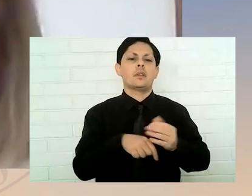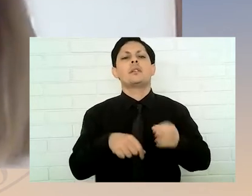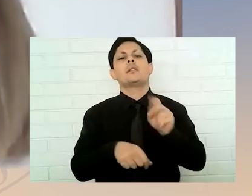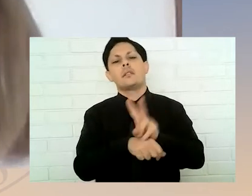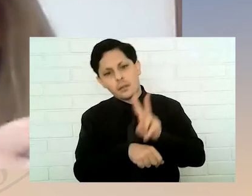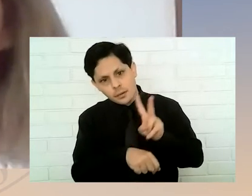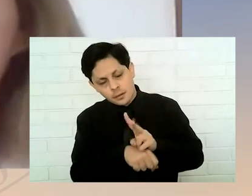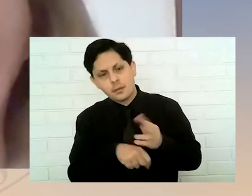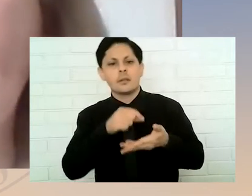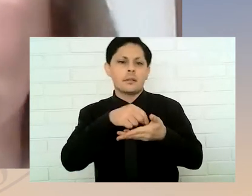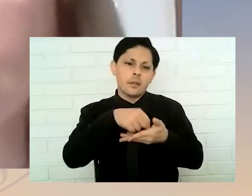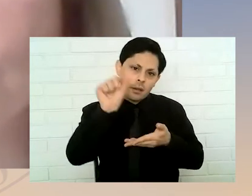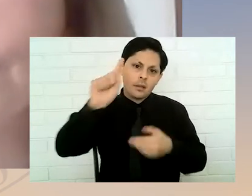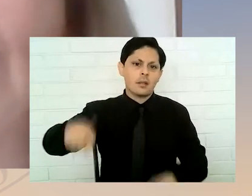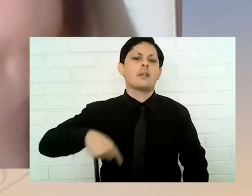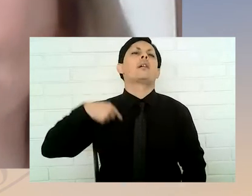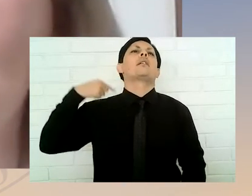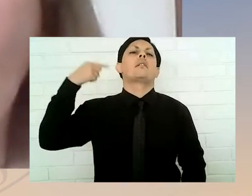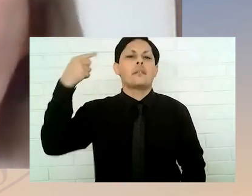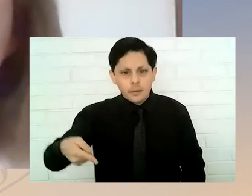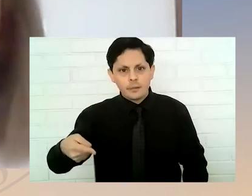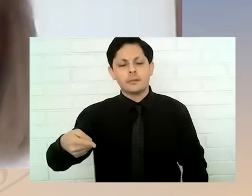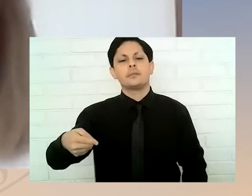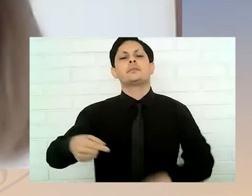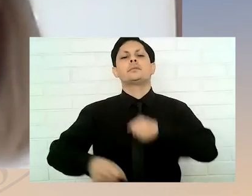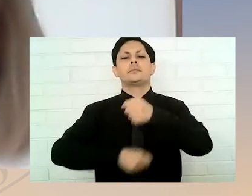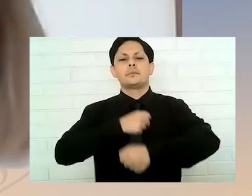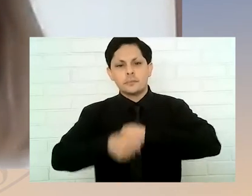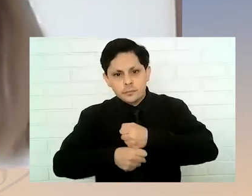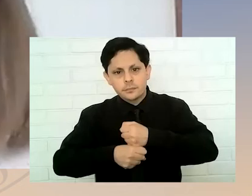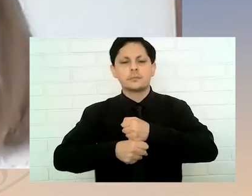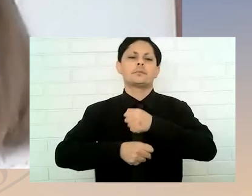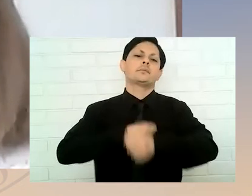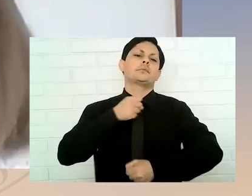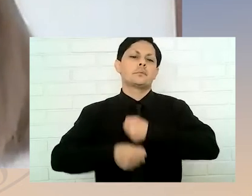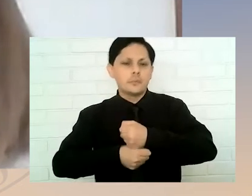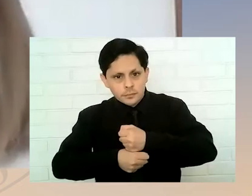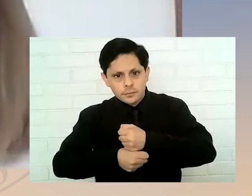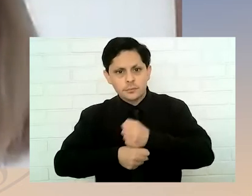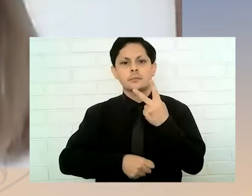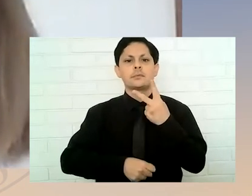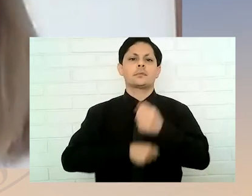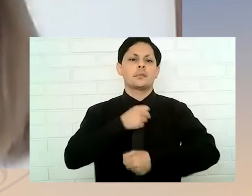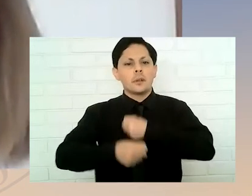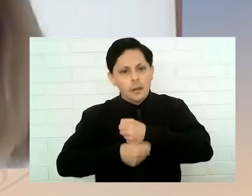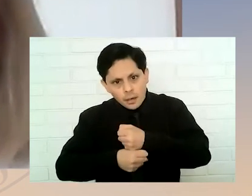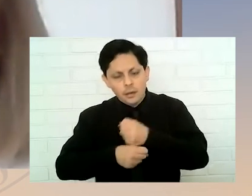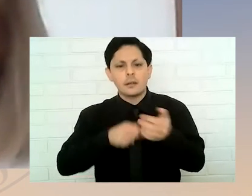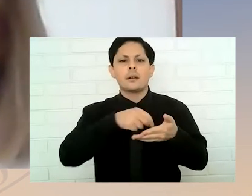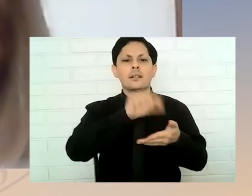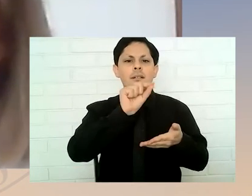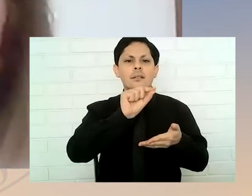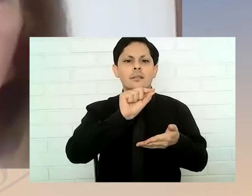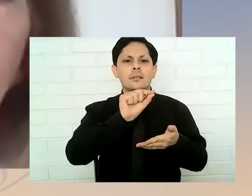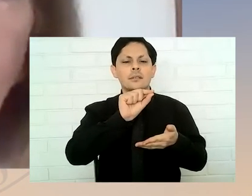diferencial, y ser reevaluado todos los años, o cada 2 años, cuando nosotros sabemos que el diagnóstico es una